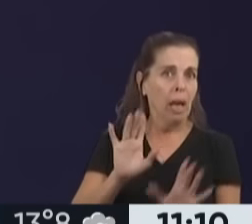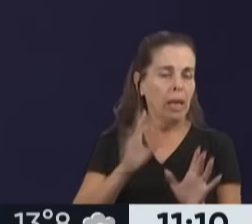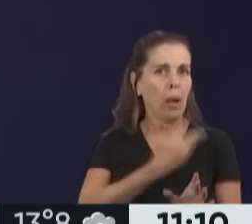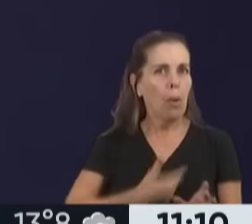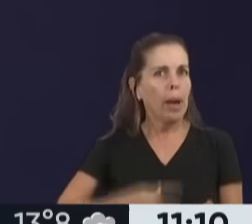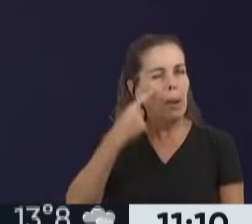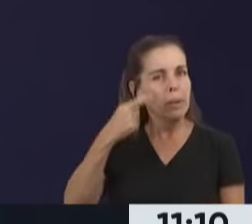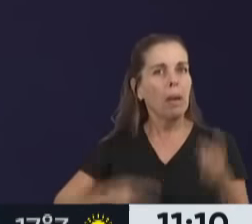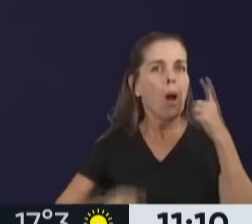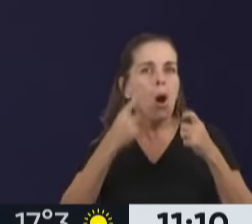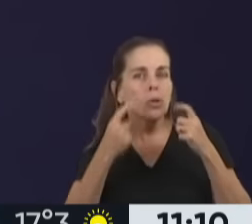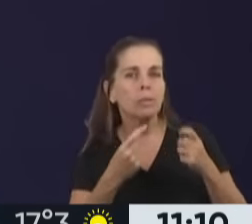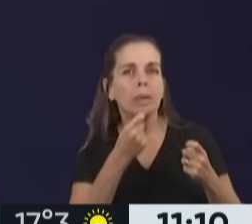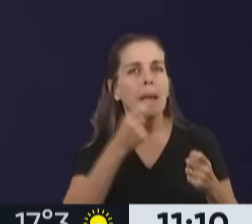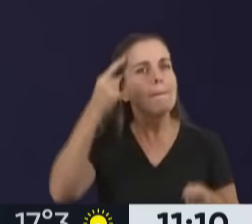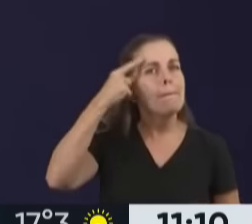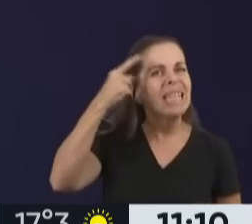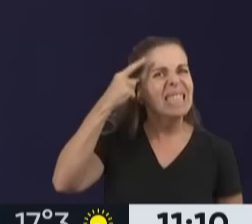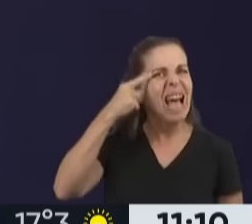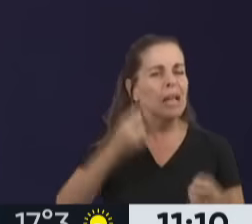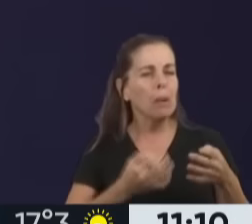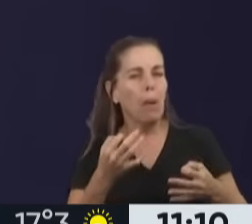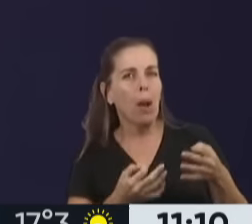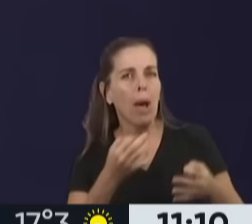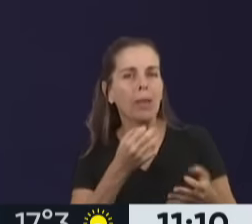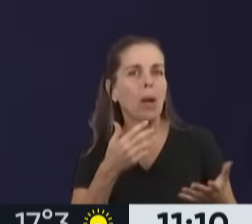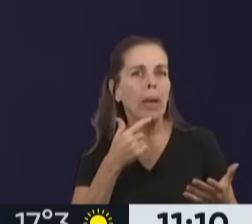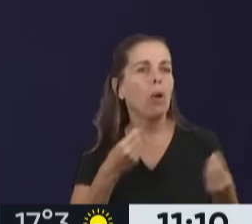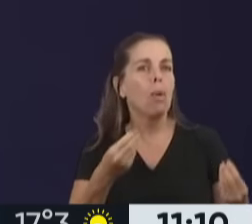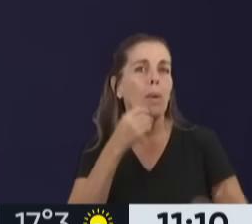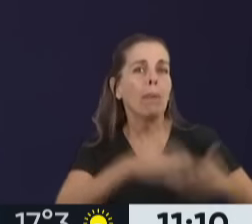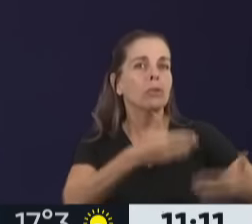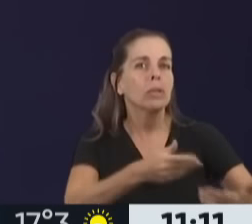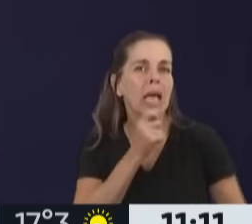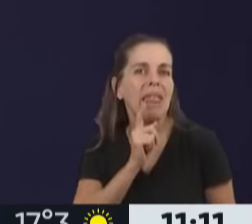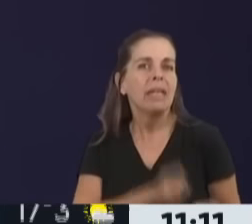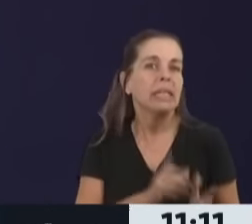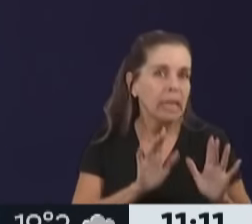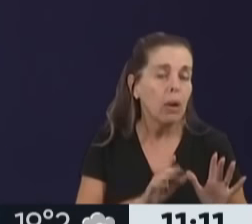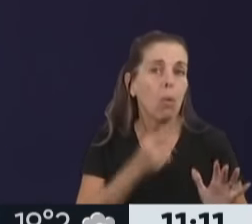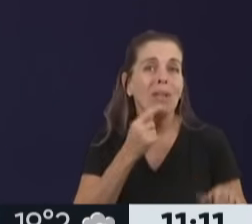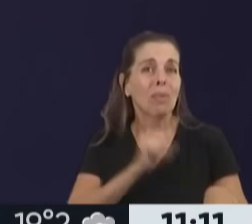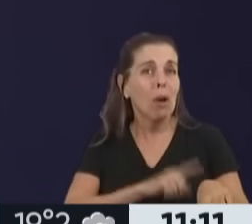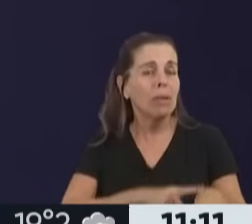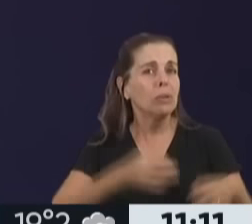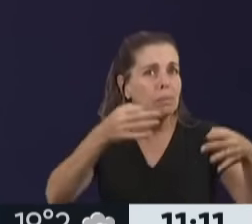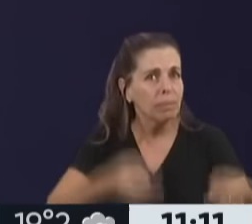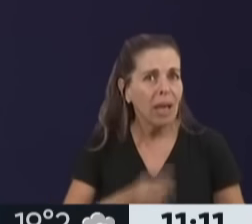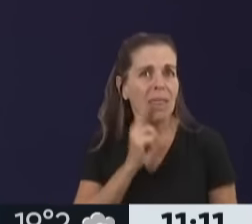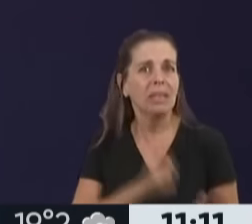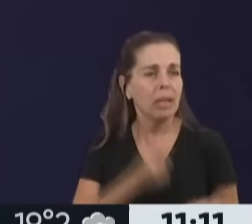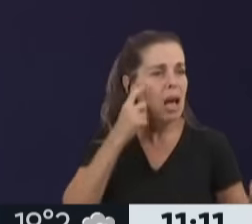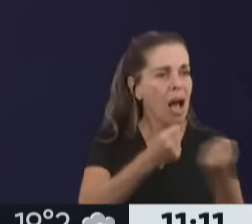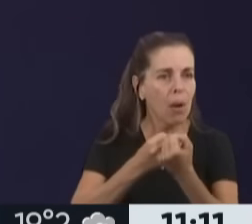se están evaluando medidas y pasos a seguir por lo tanto no te los puedo ni anticipar ni ni ni comentar cuando cuando efectivamente eso